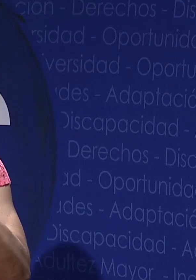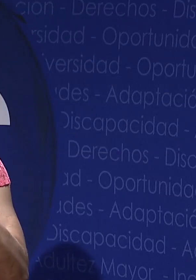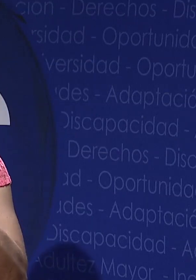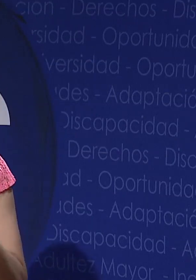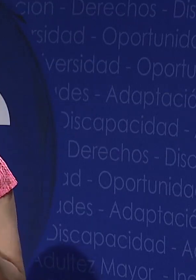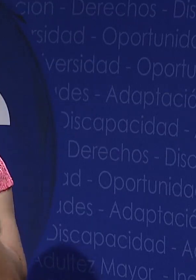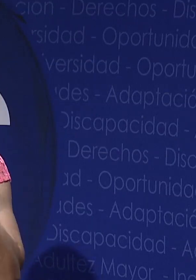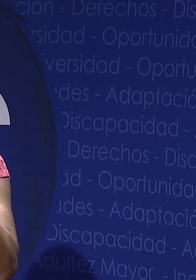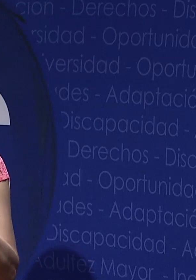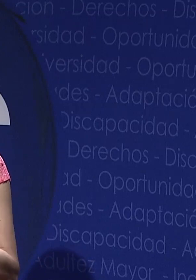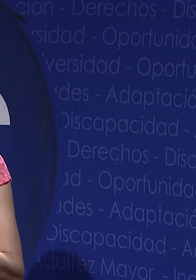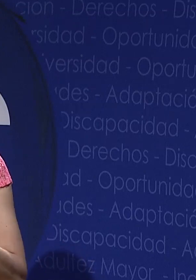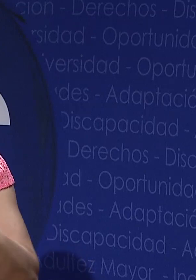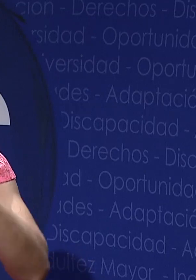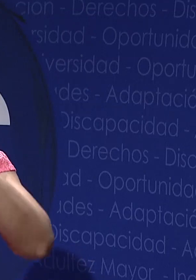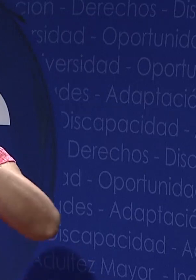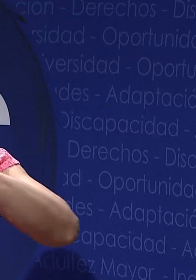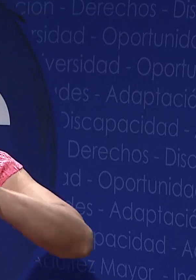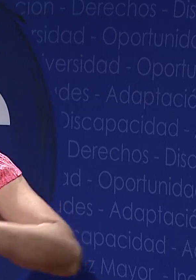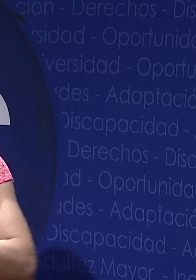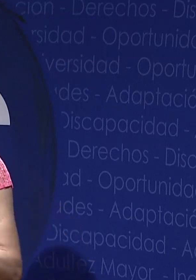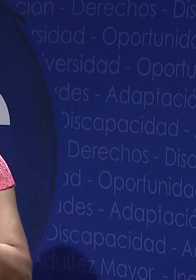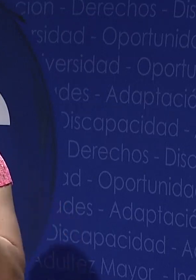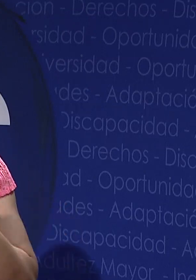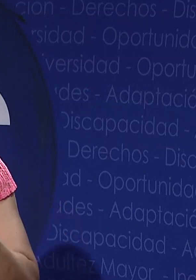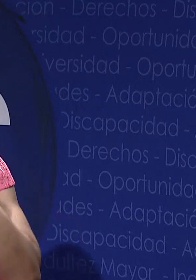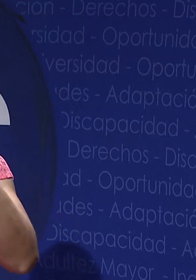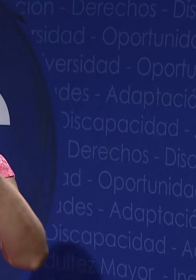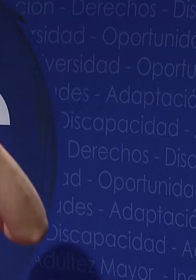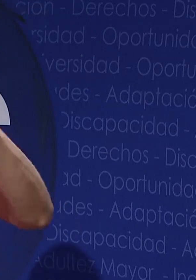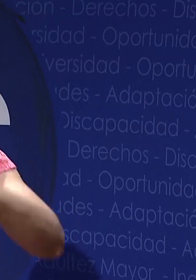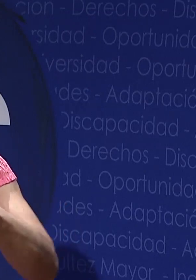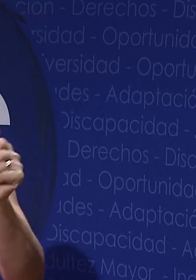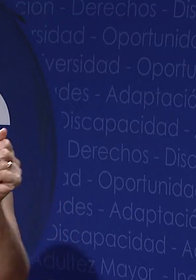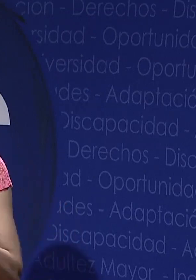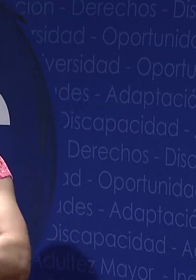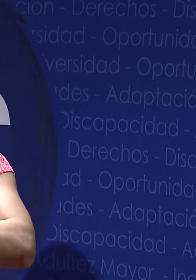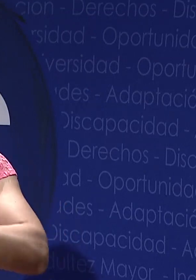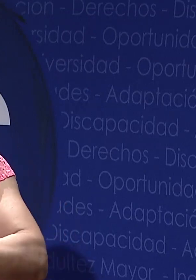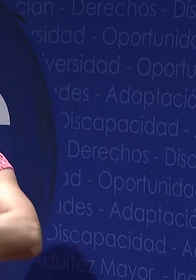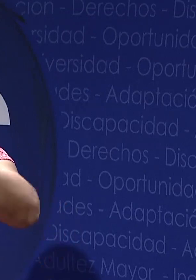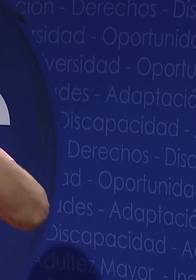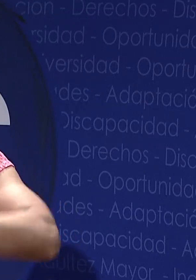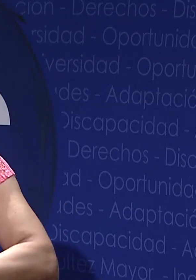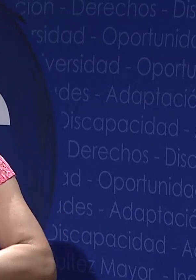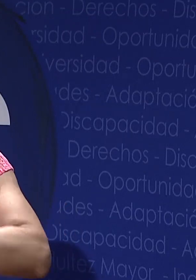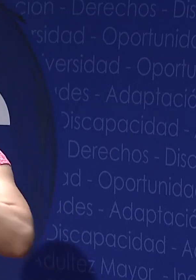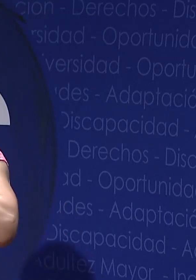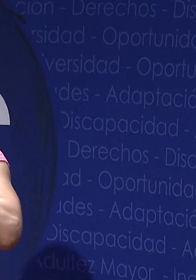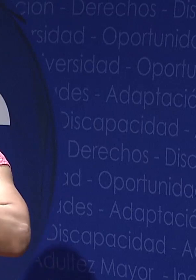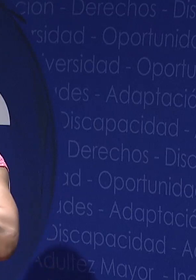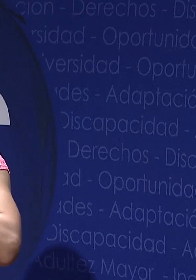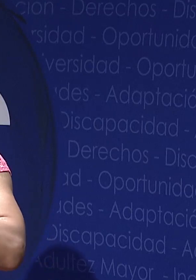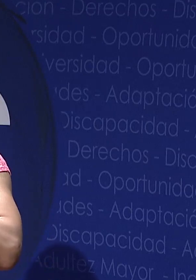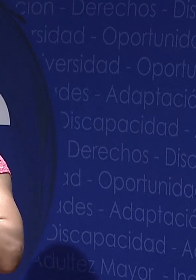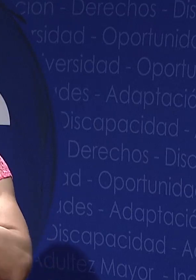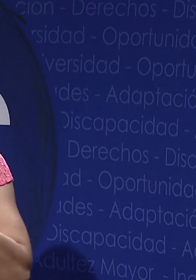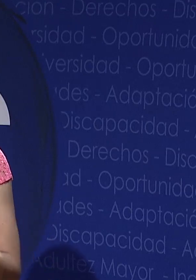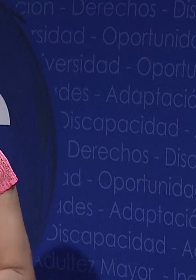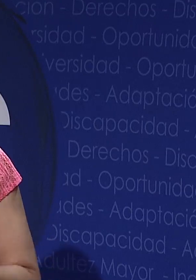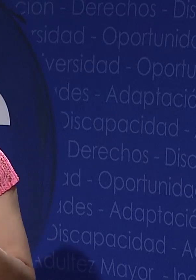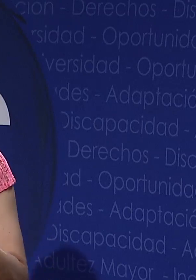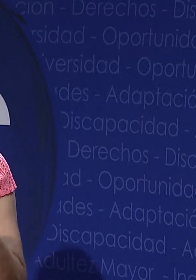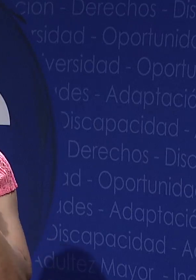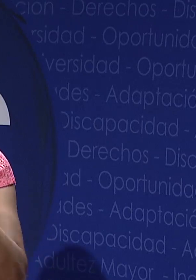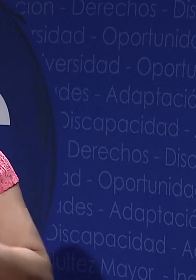nexos continuaremos en el programa analizando la situación de la educación para las personas con condición de discapacidad en nuestro país